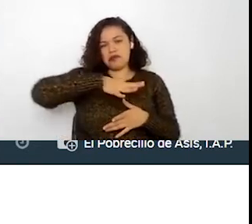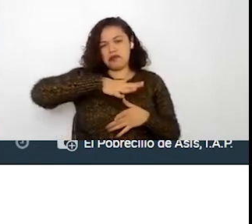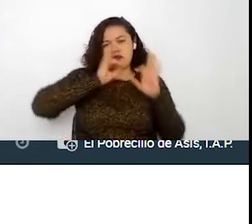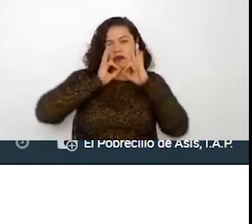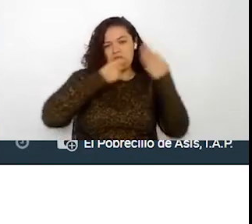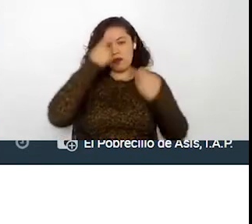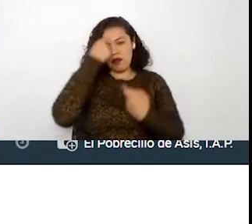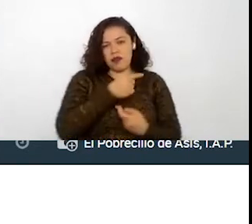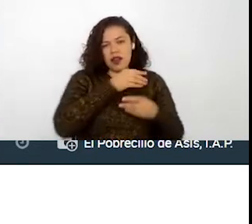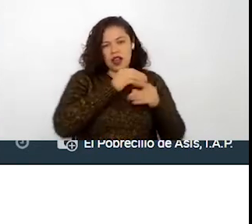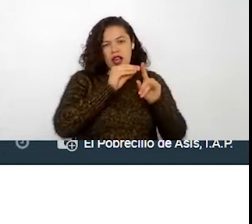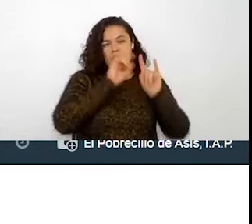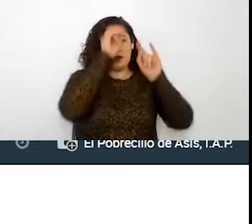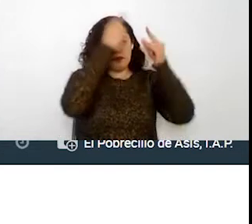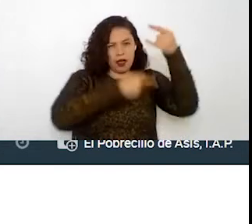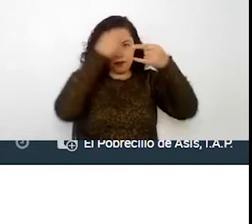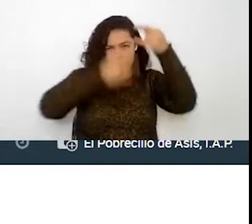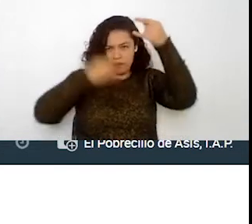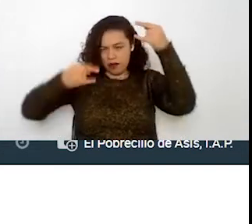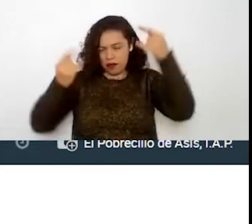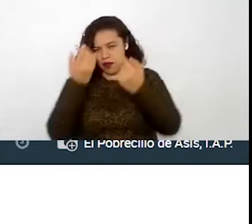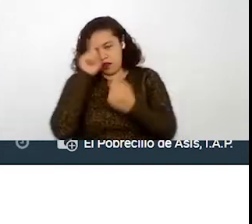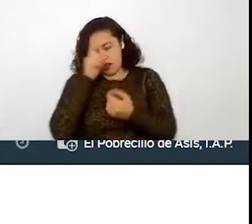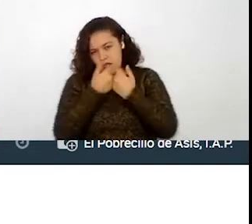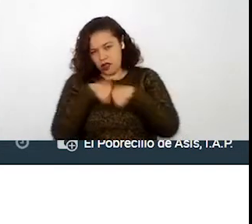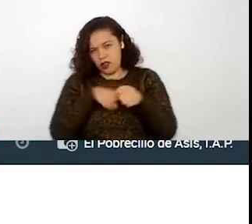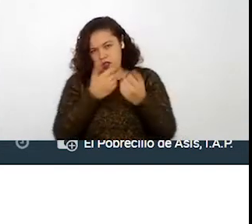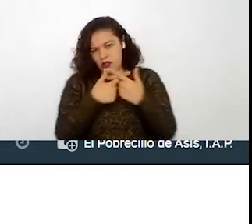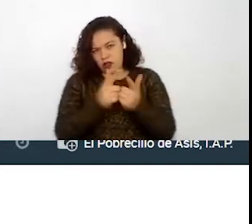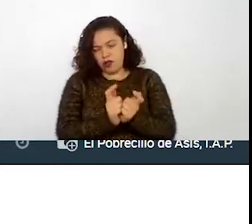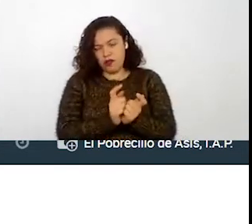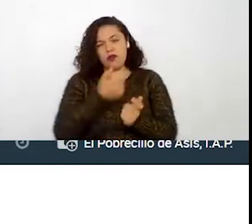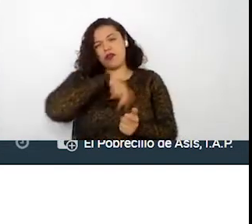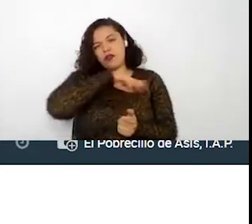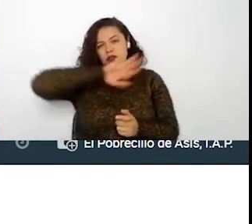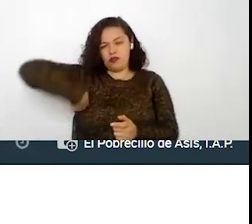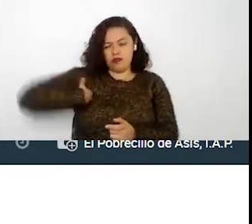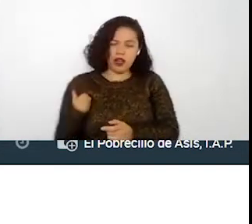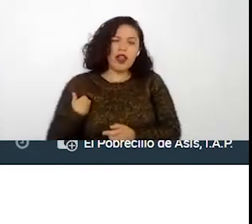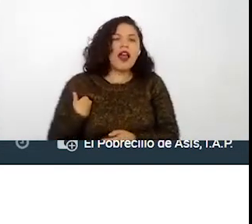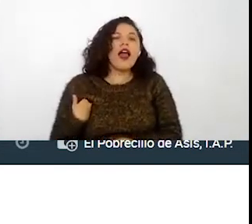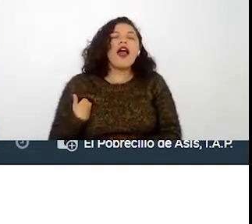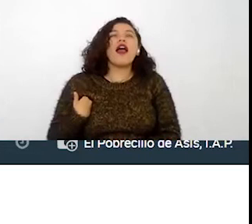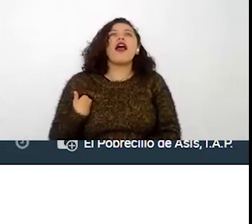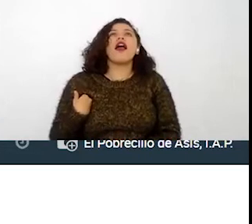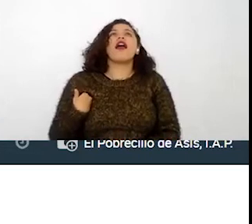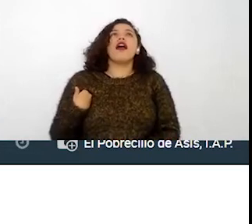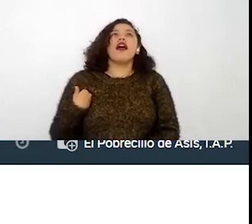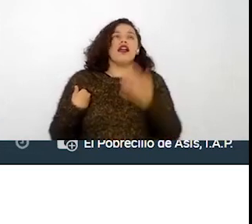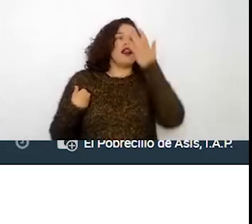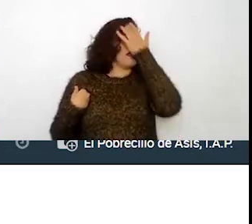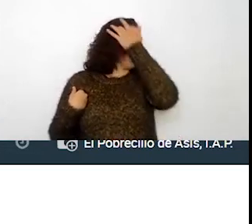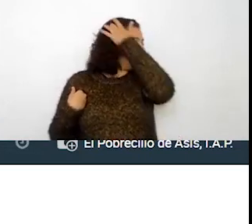tener en la orientación social grupal vamos a guardar y vamos a crear